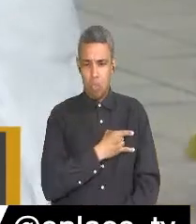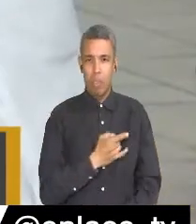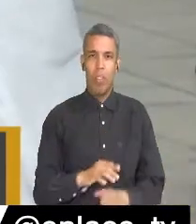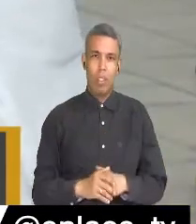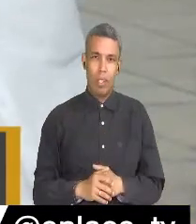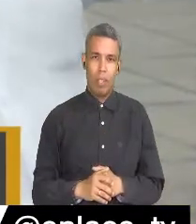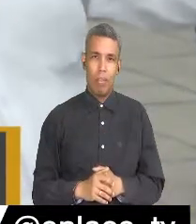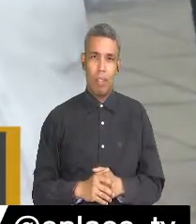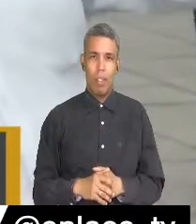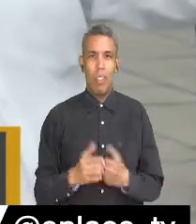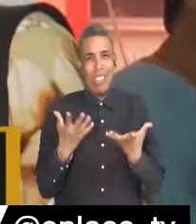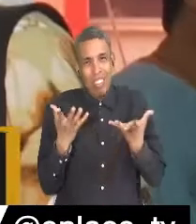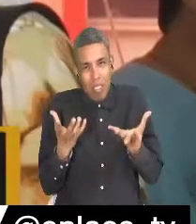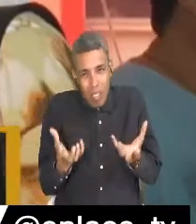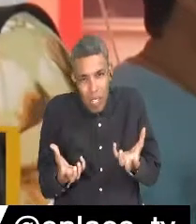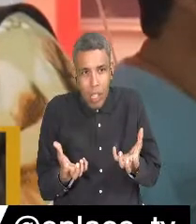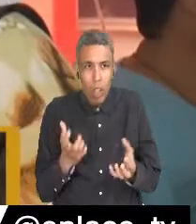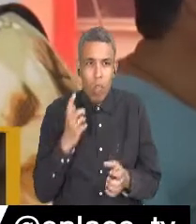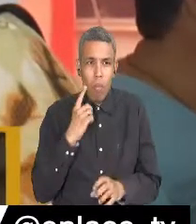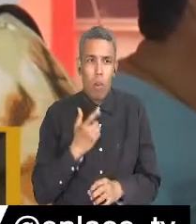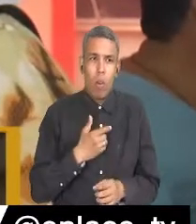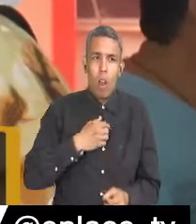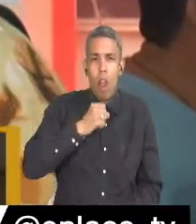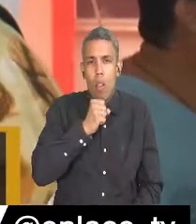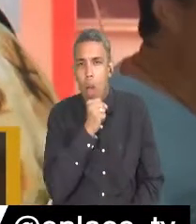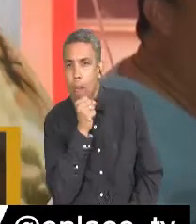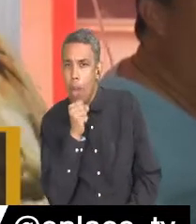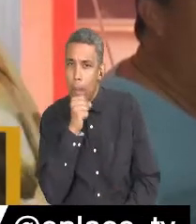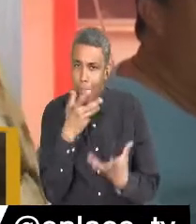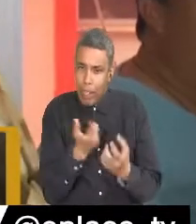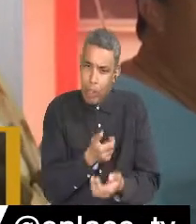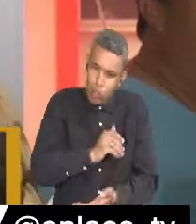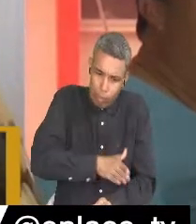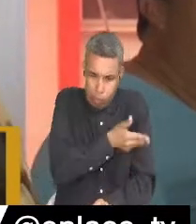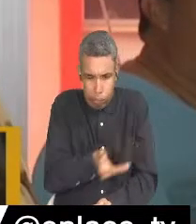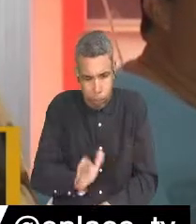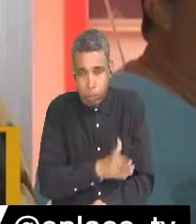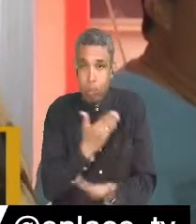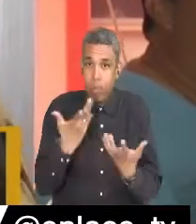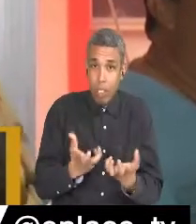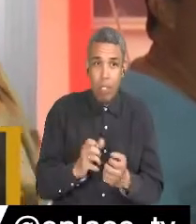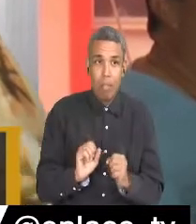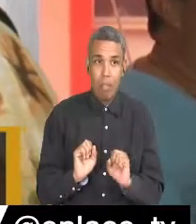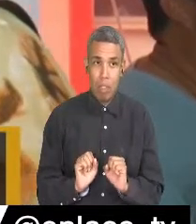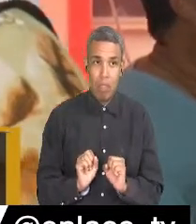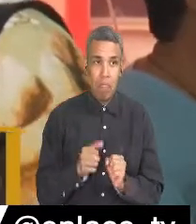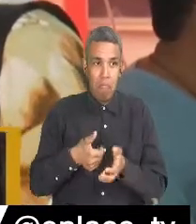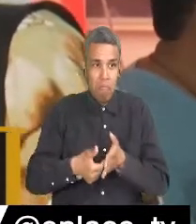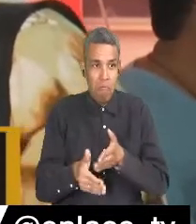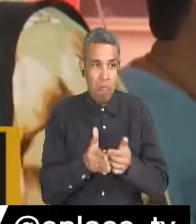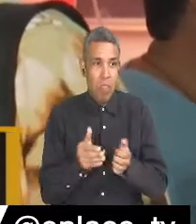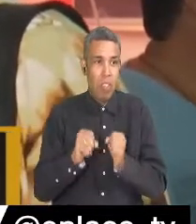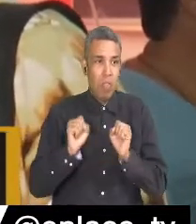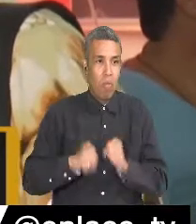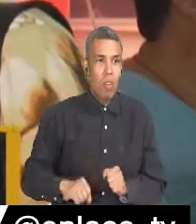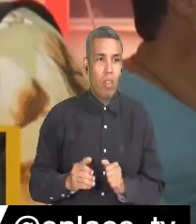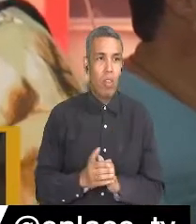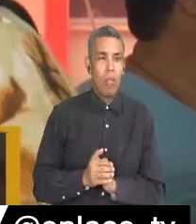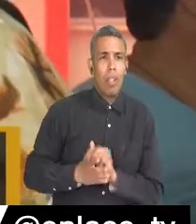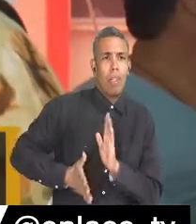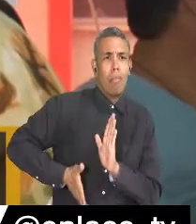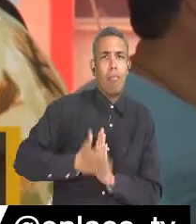mi hambre por el arte, por la música, me ha llevado a vivir en muchos países y pienso que como lo hago bien, nunca más volví a